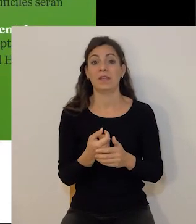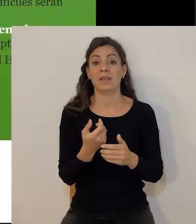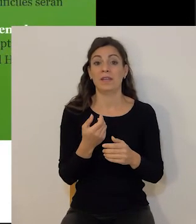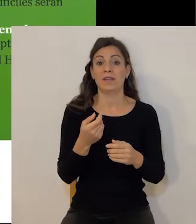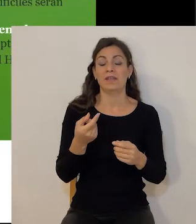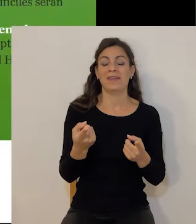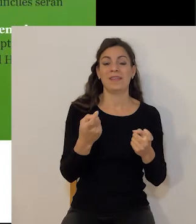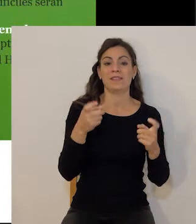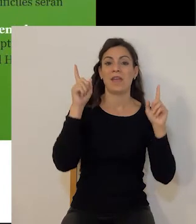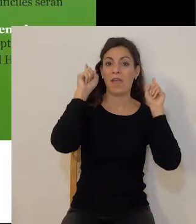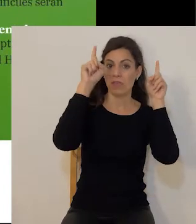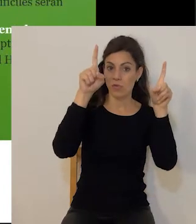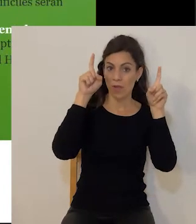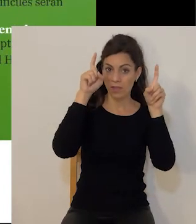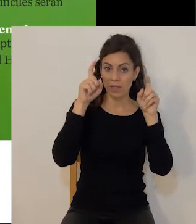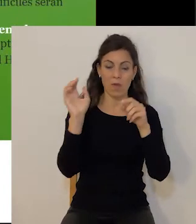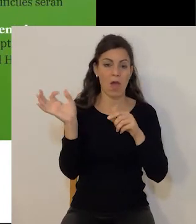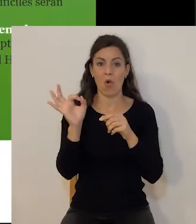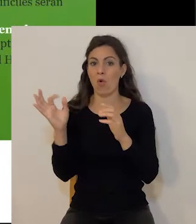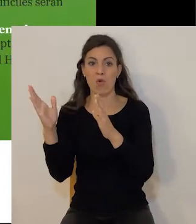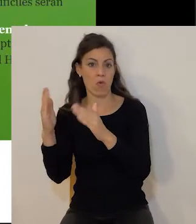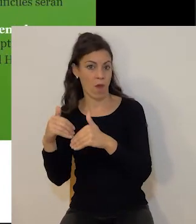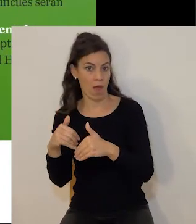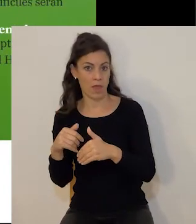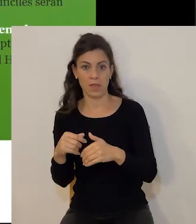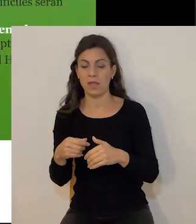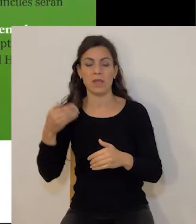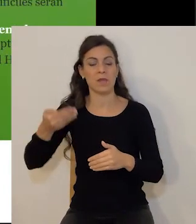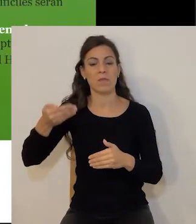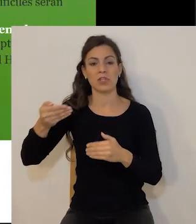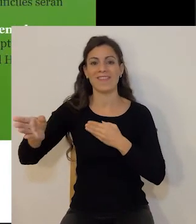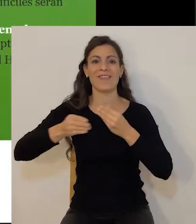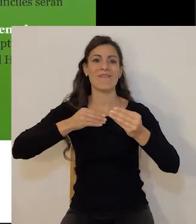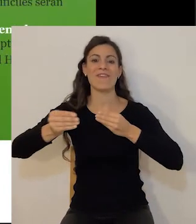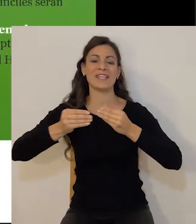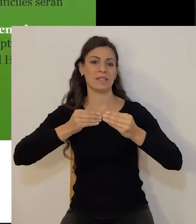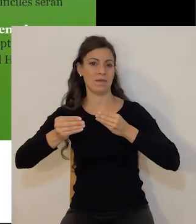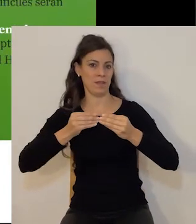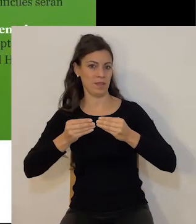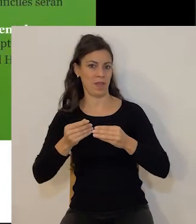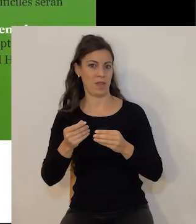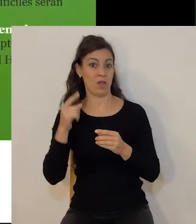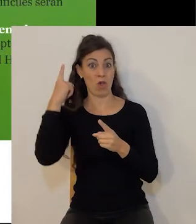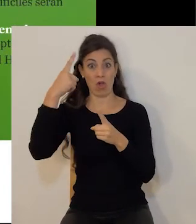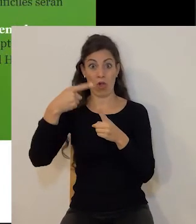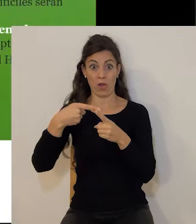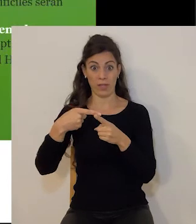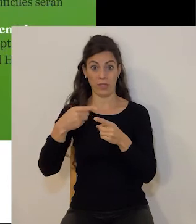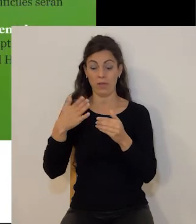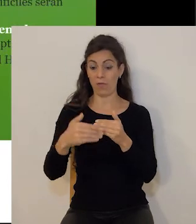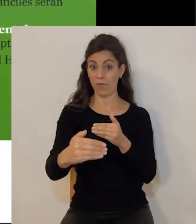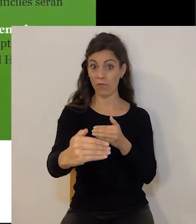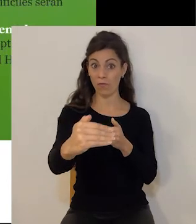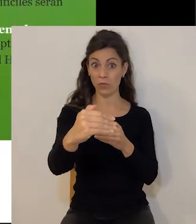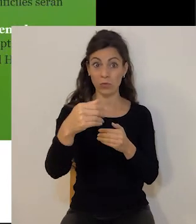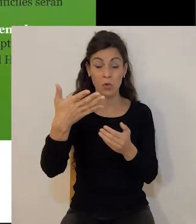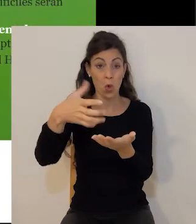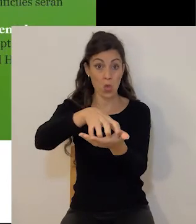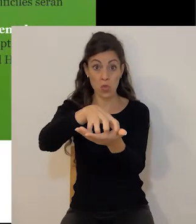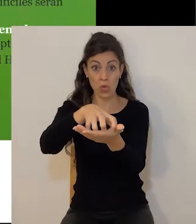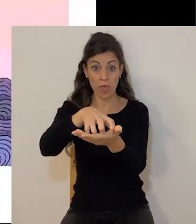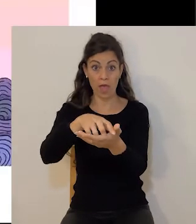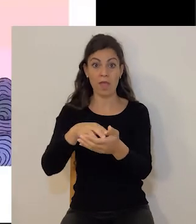necesidad educativa, es principalmente flexibilidad para adaptarse y enfrentarse a ese futuro